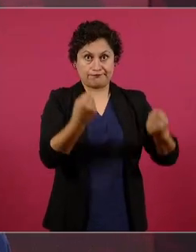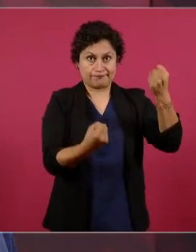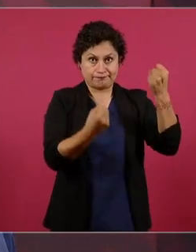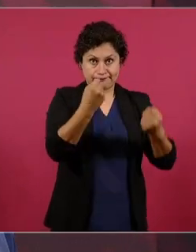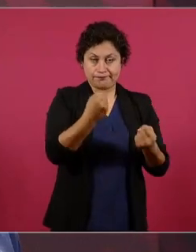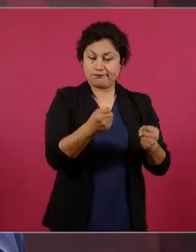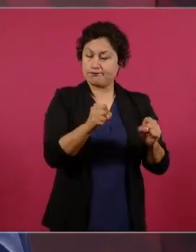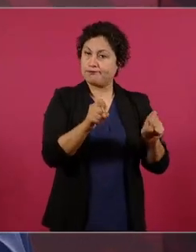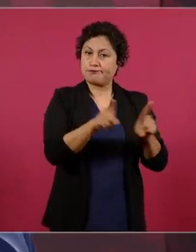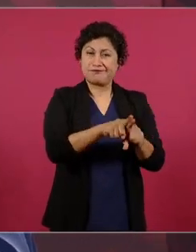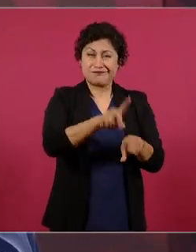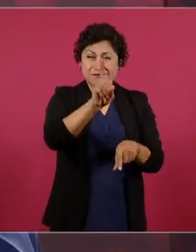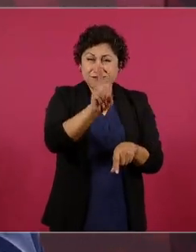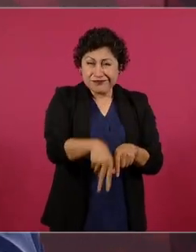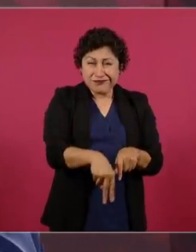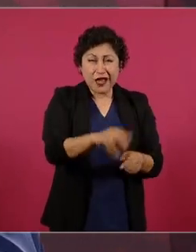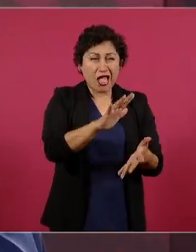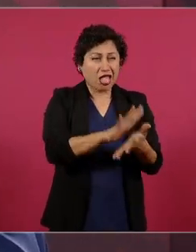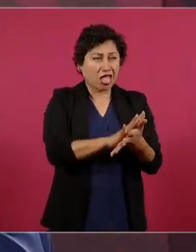Un poder,